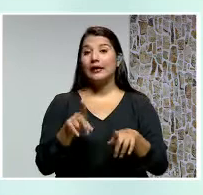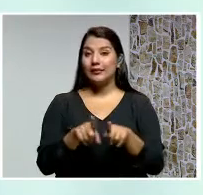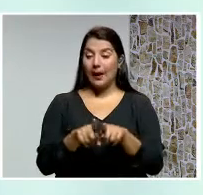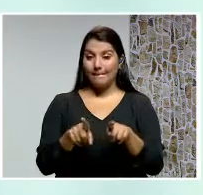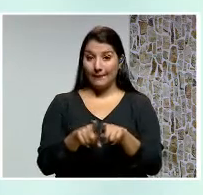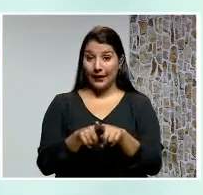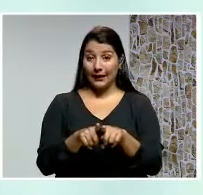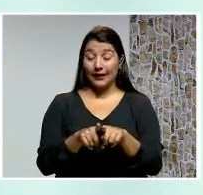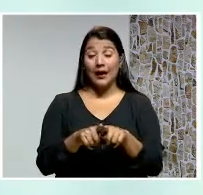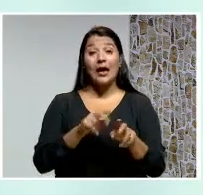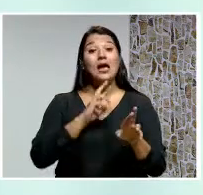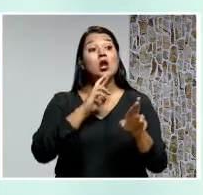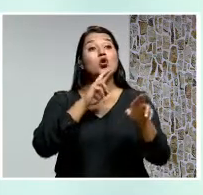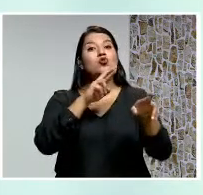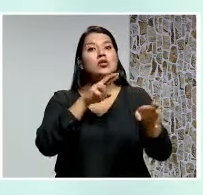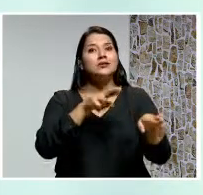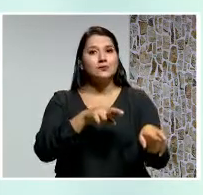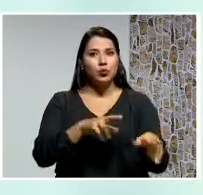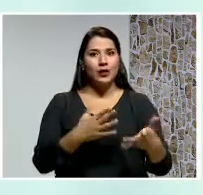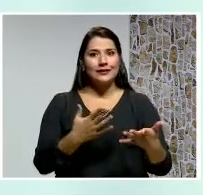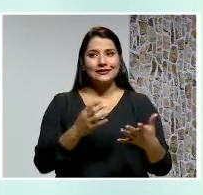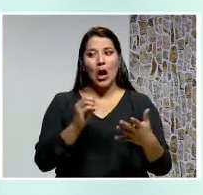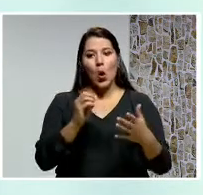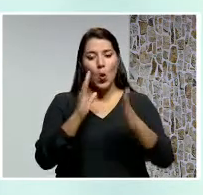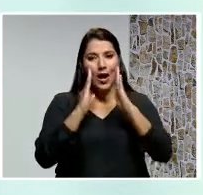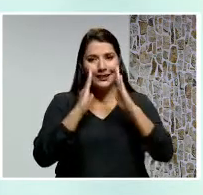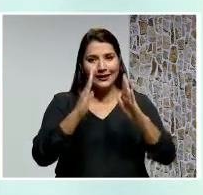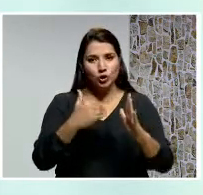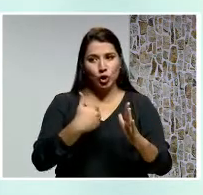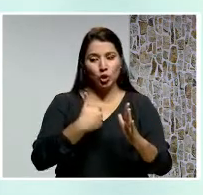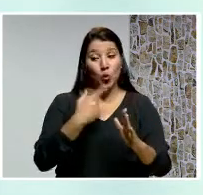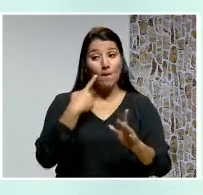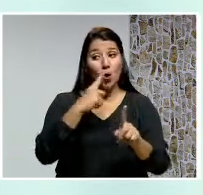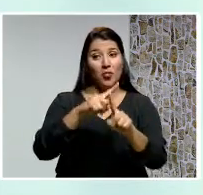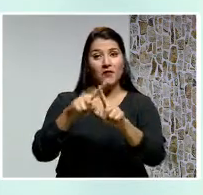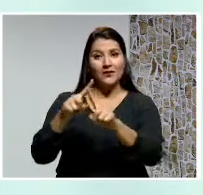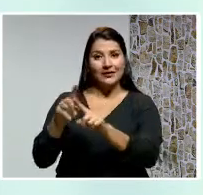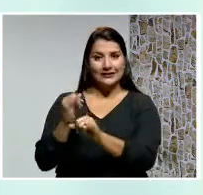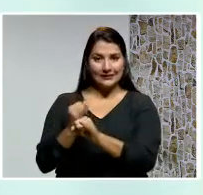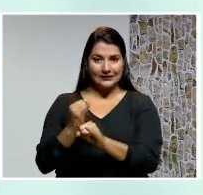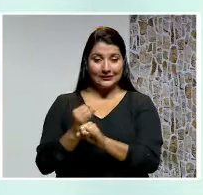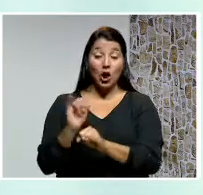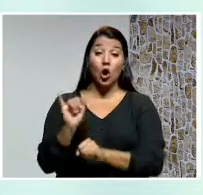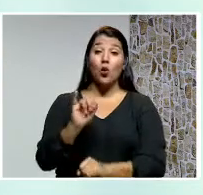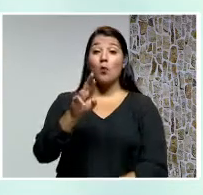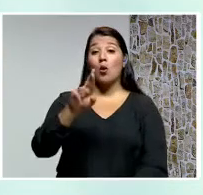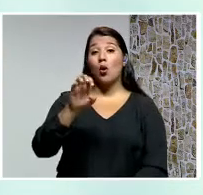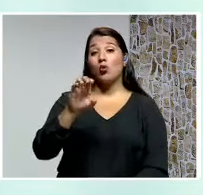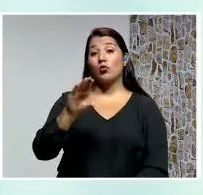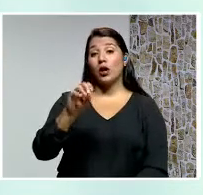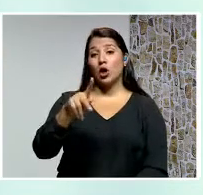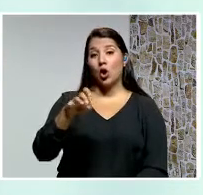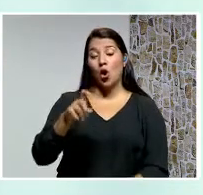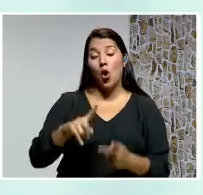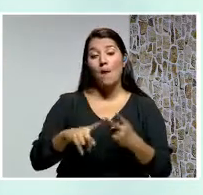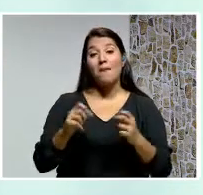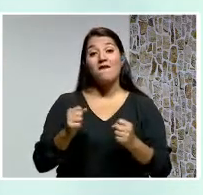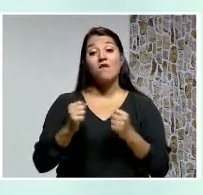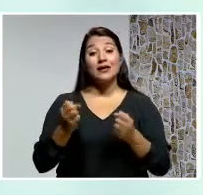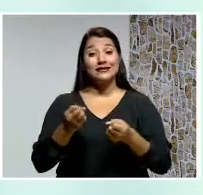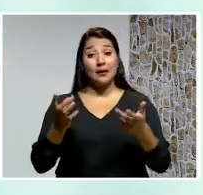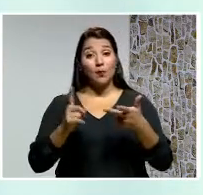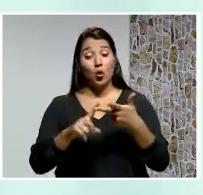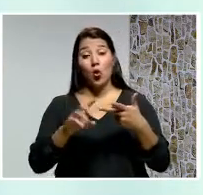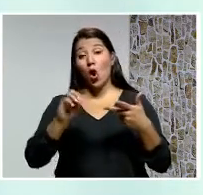también en la respuesta interinstitucional que se ha dado entre Recope y también Fuerza Pública, el Organismo de